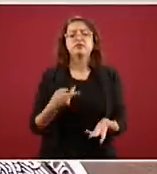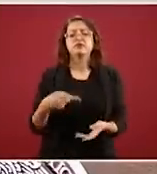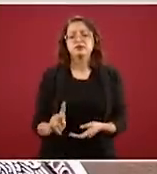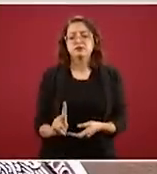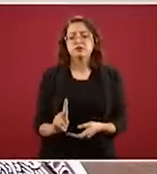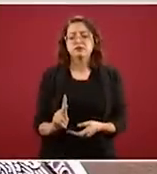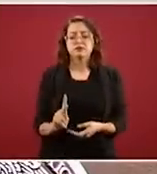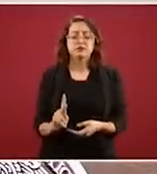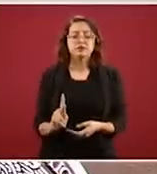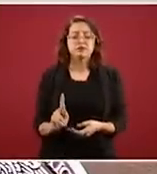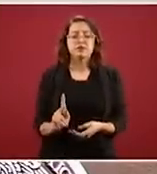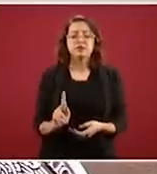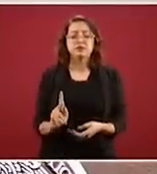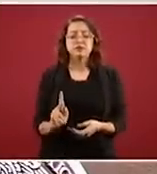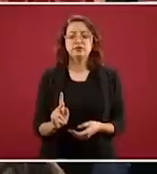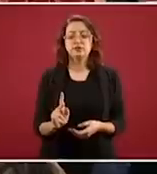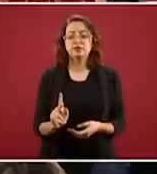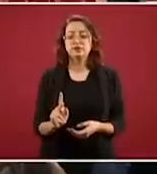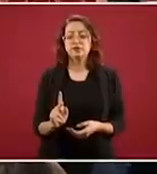parte de